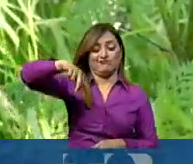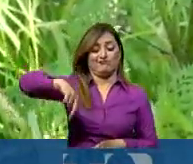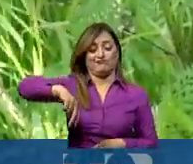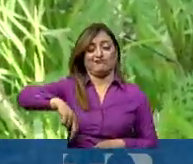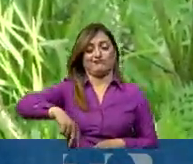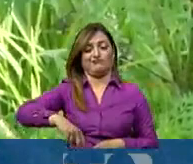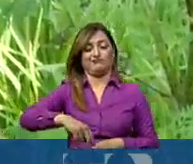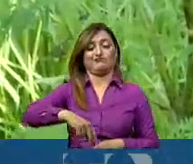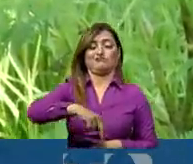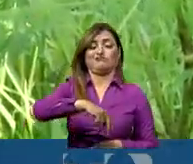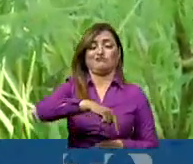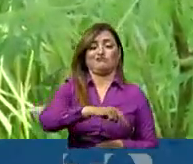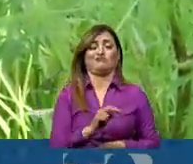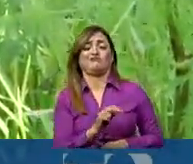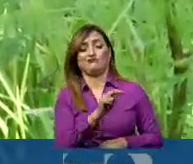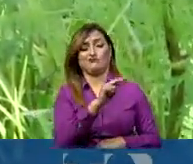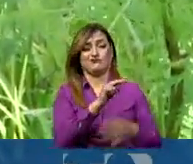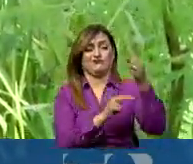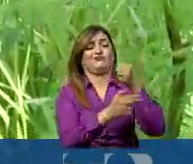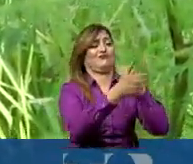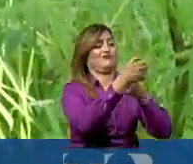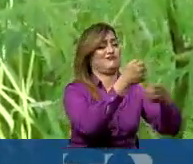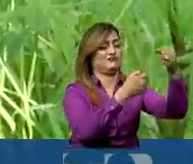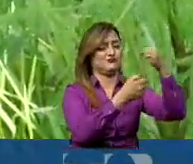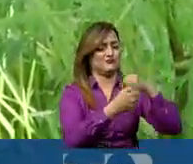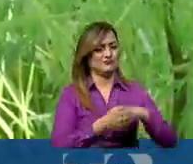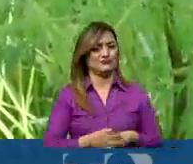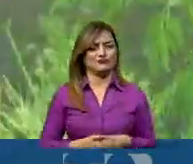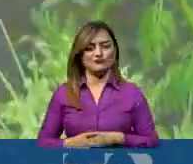el barrio El Ejército hacia Jardines de Ninayacta.